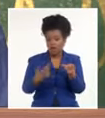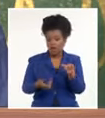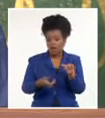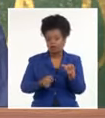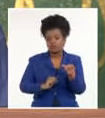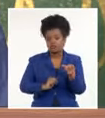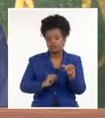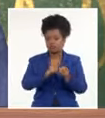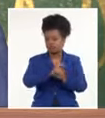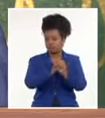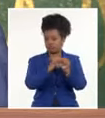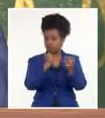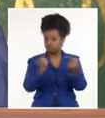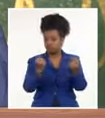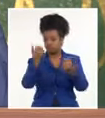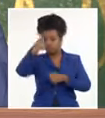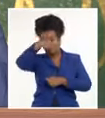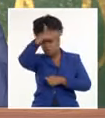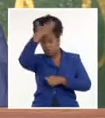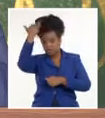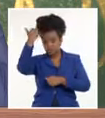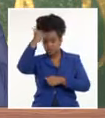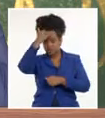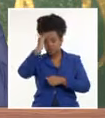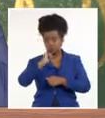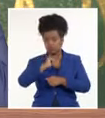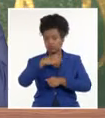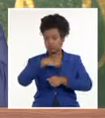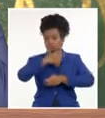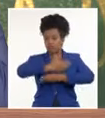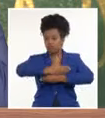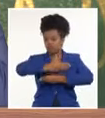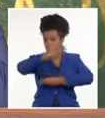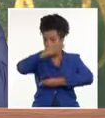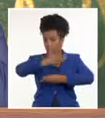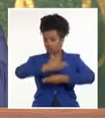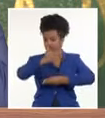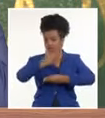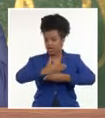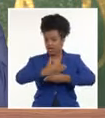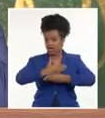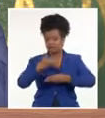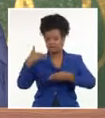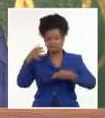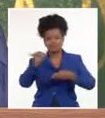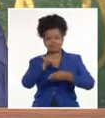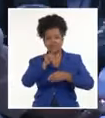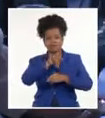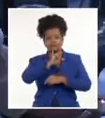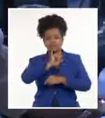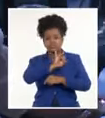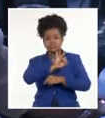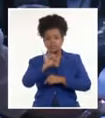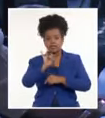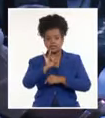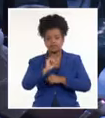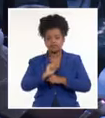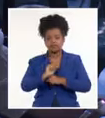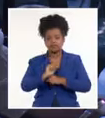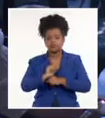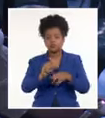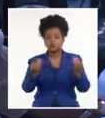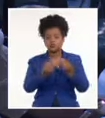soberano, libre, con las fronteras previas a 1967 y con Jerusalén Oriental